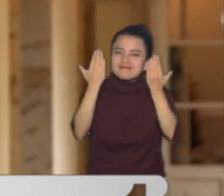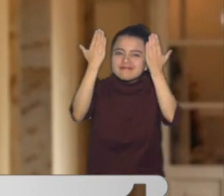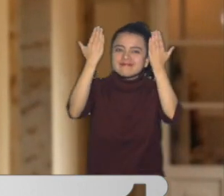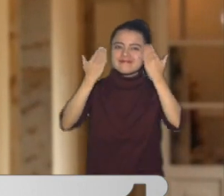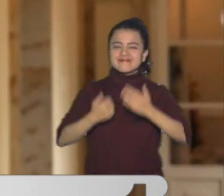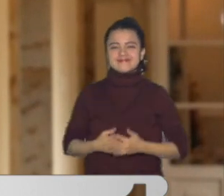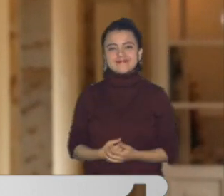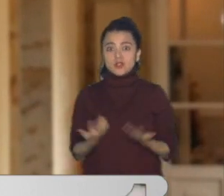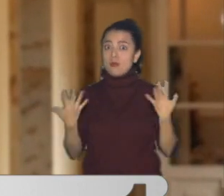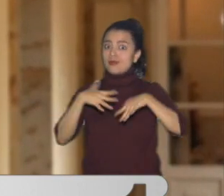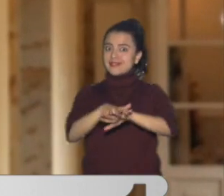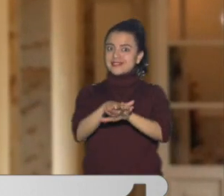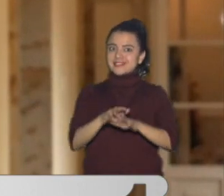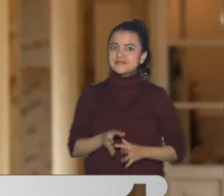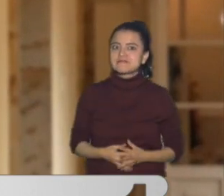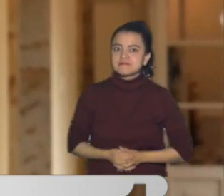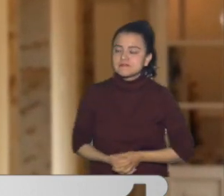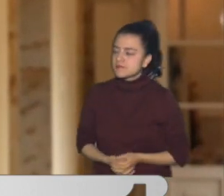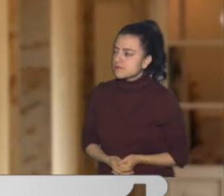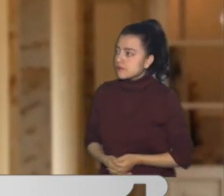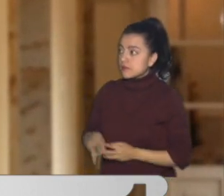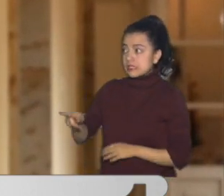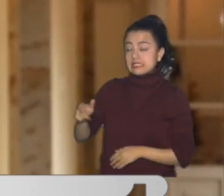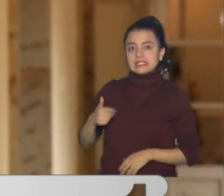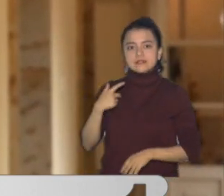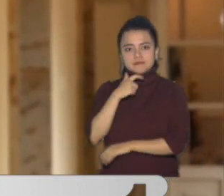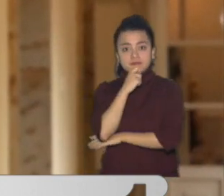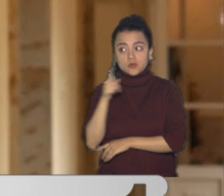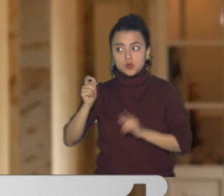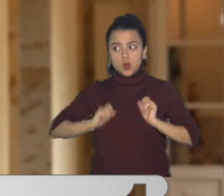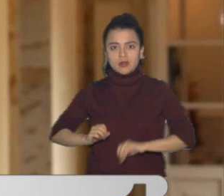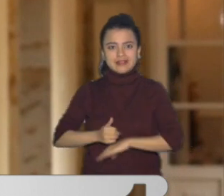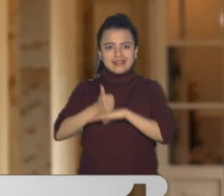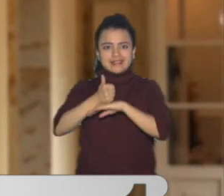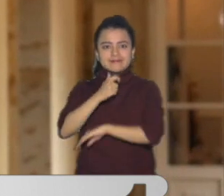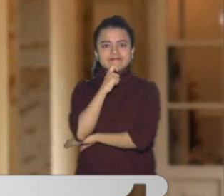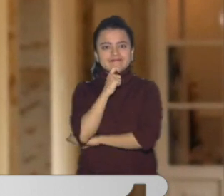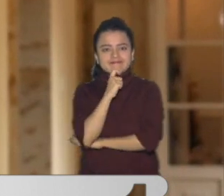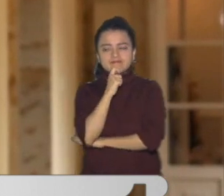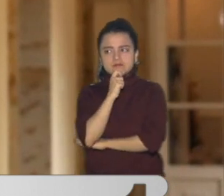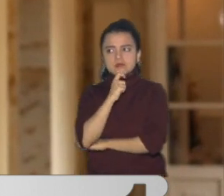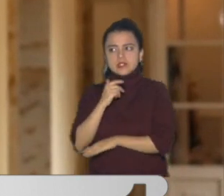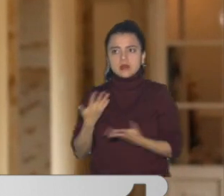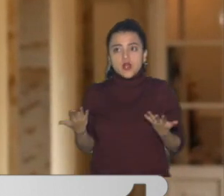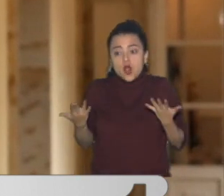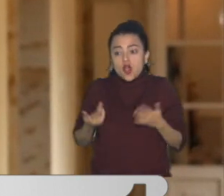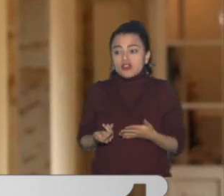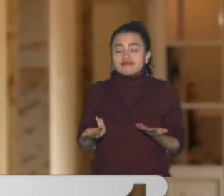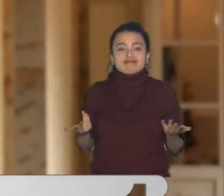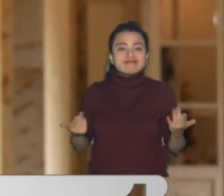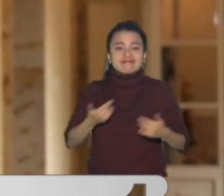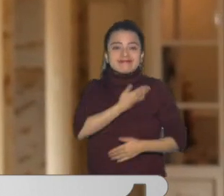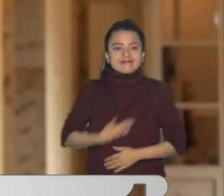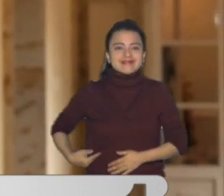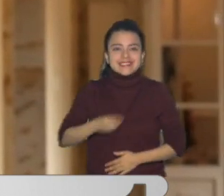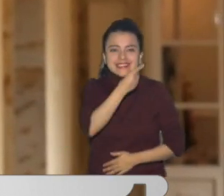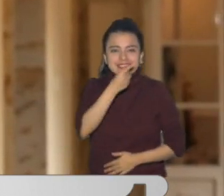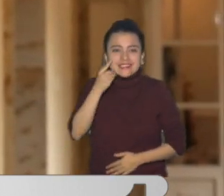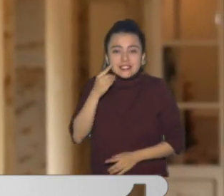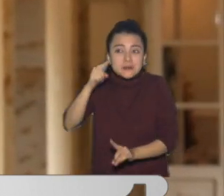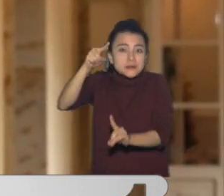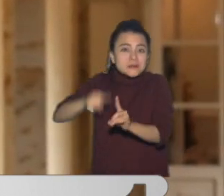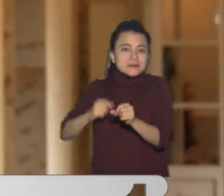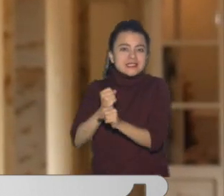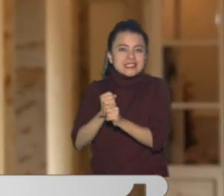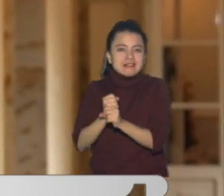que tanto necesitamos. Bueno, gerente, sin duda se viene una transición en cuanto a relaciones con Venezuela. A este gobierno le quedan un poquito más de un mes